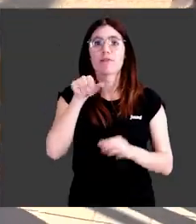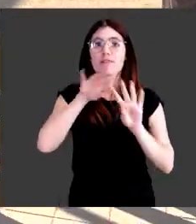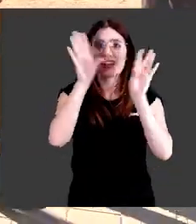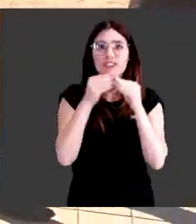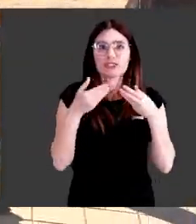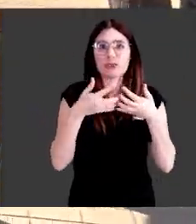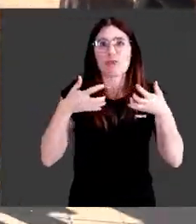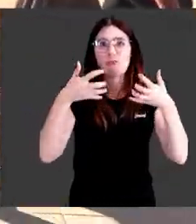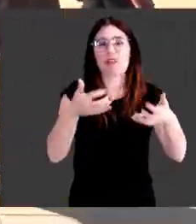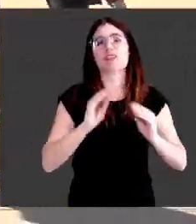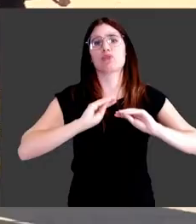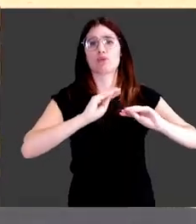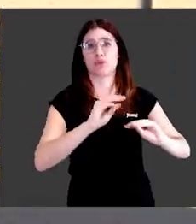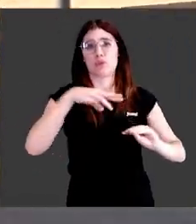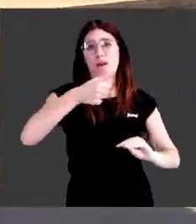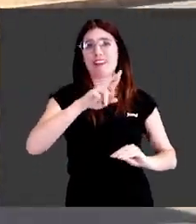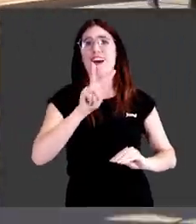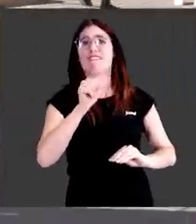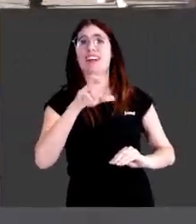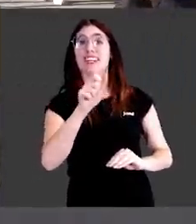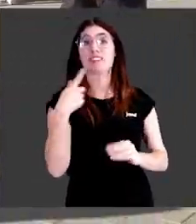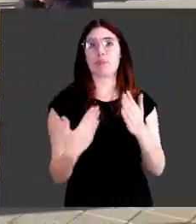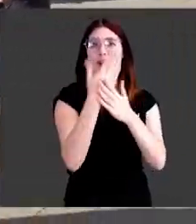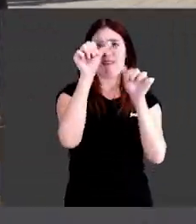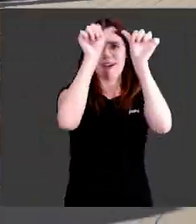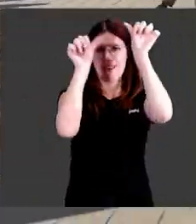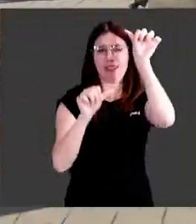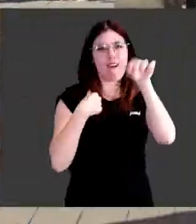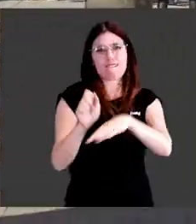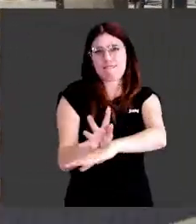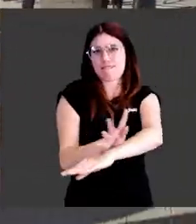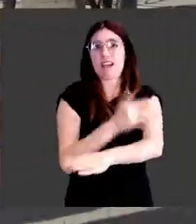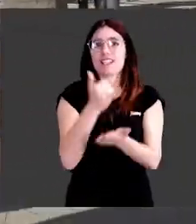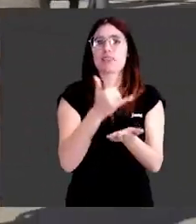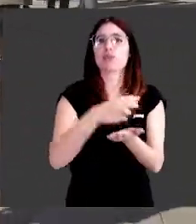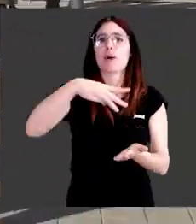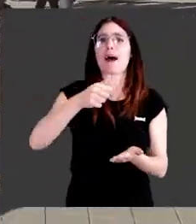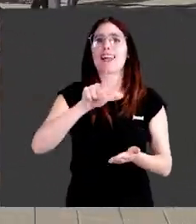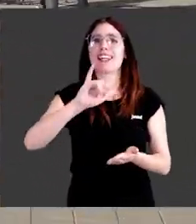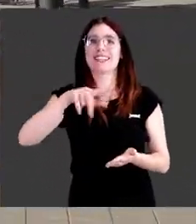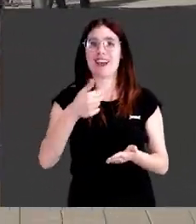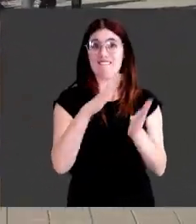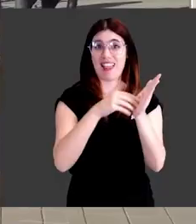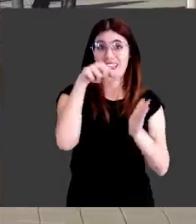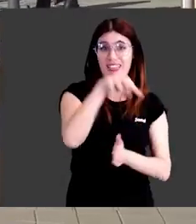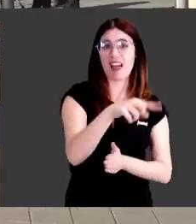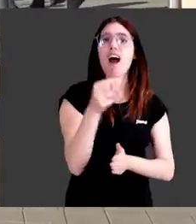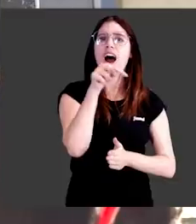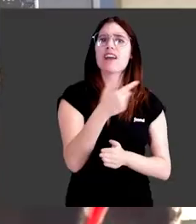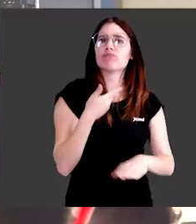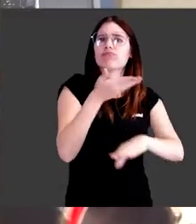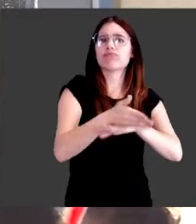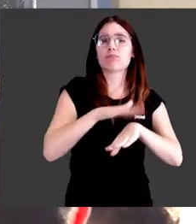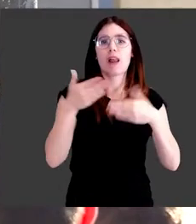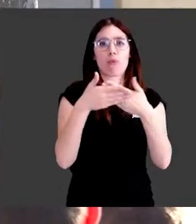Así resumía la investigadora María Vallet una mañana llena de emociones en el Instituto de Educación Secundaria Malilla de Valencia. Allí